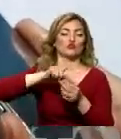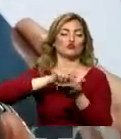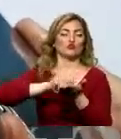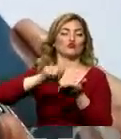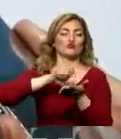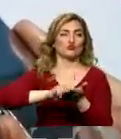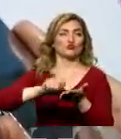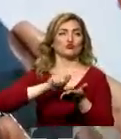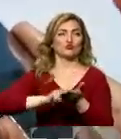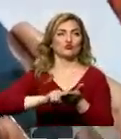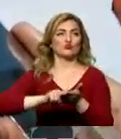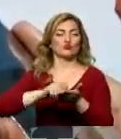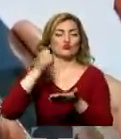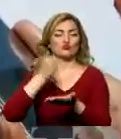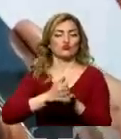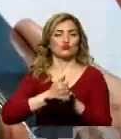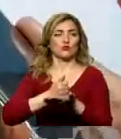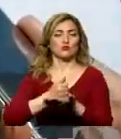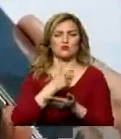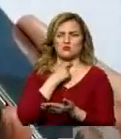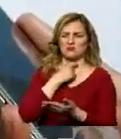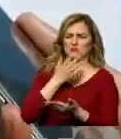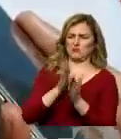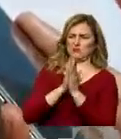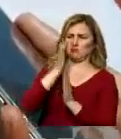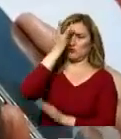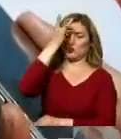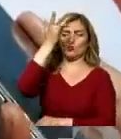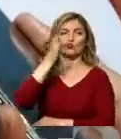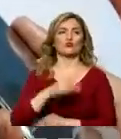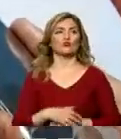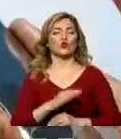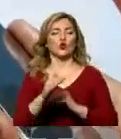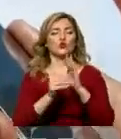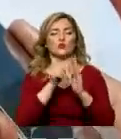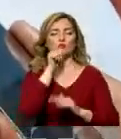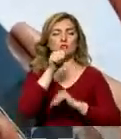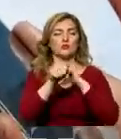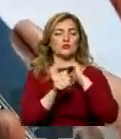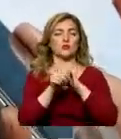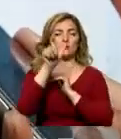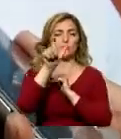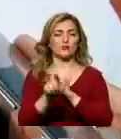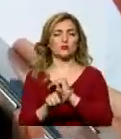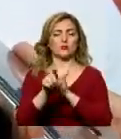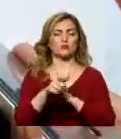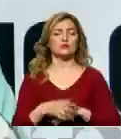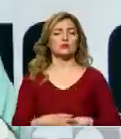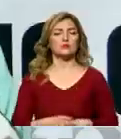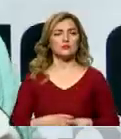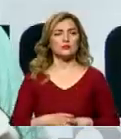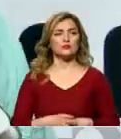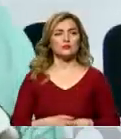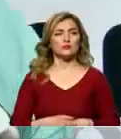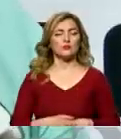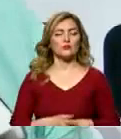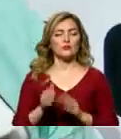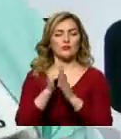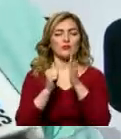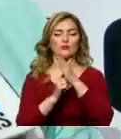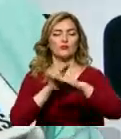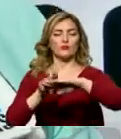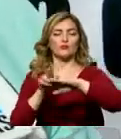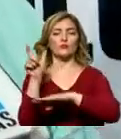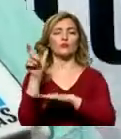incluso los pasaportes. Eso es vulnerar la intimidad de nuestros usuarios. Y lo que está haciendo la Agencia